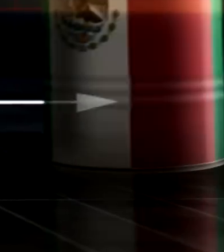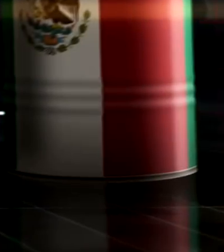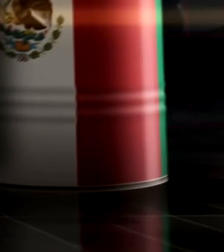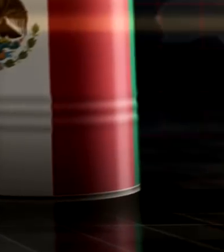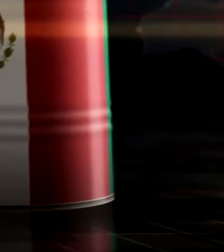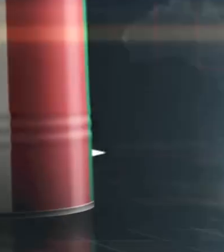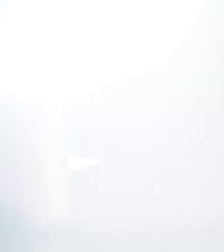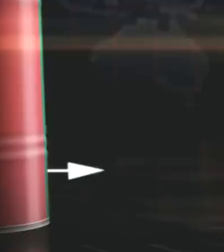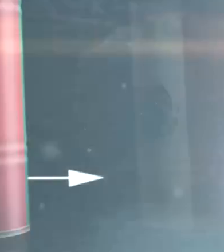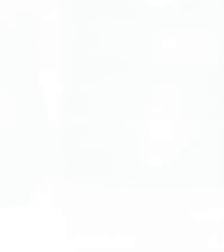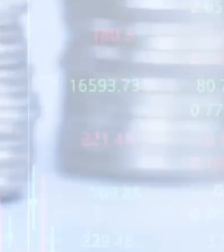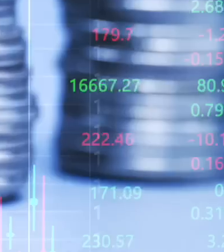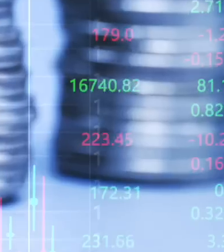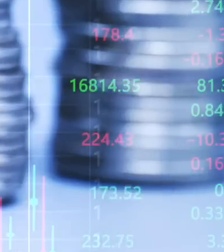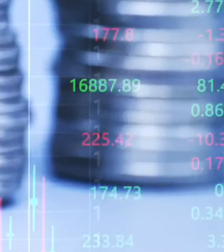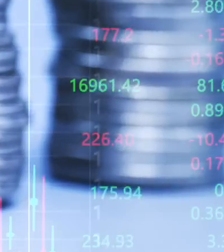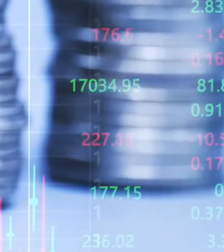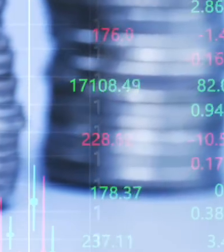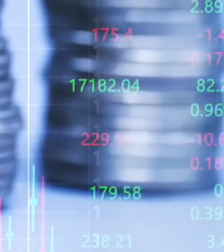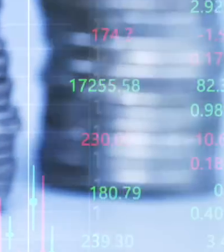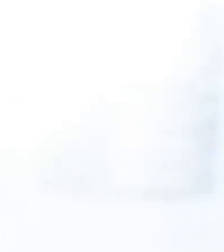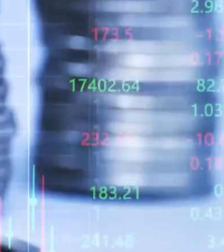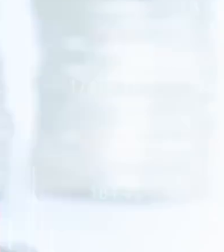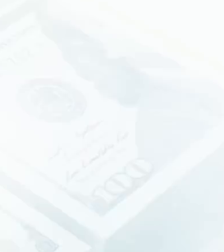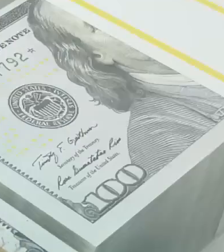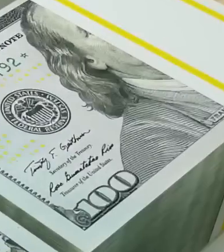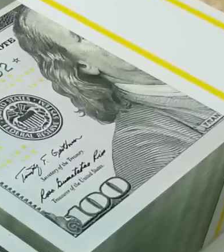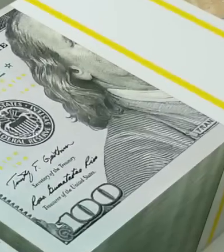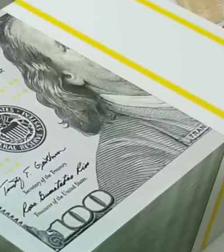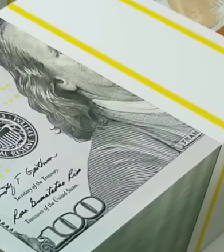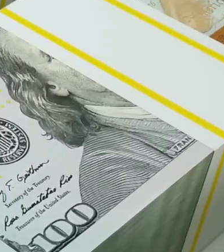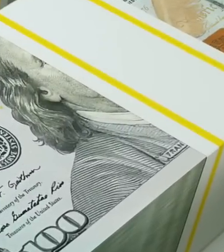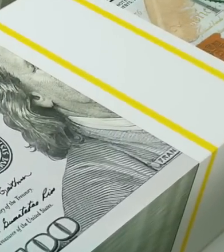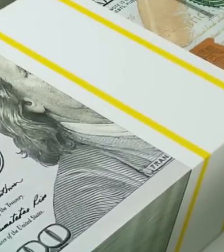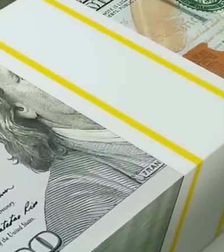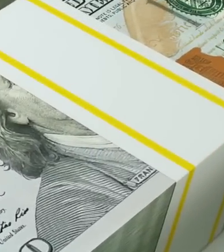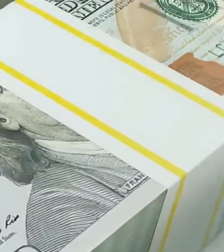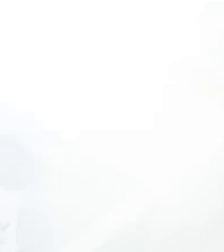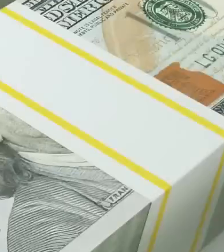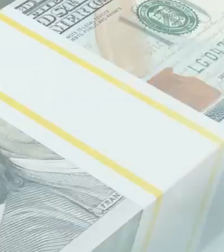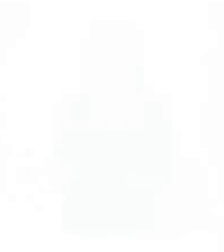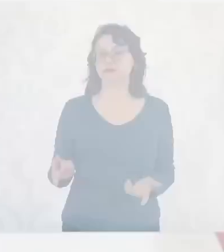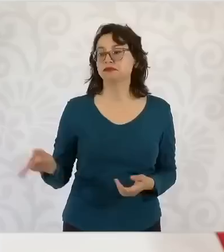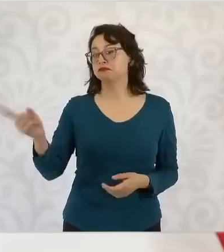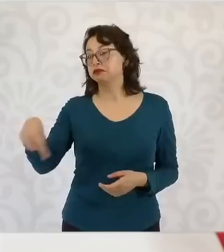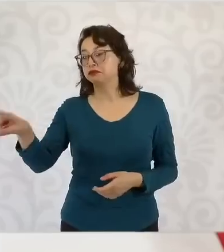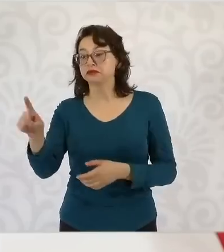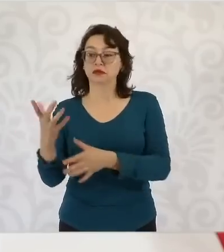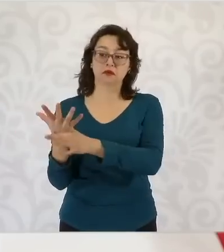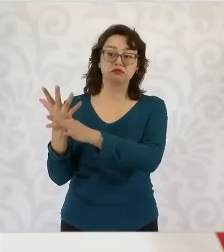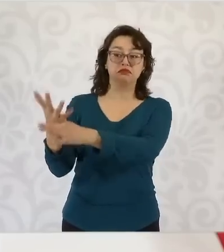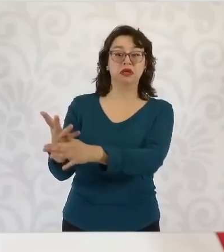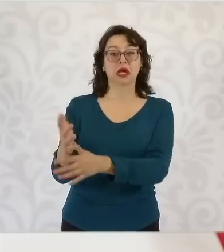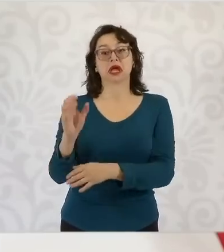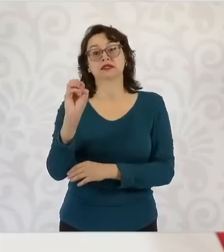lo que coloca a México en una balanza comercial por 2.9 miles de millones de dólares. También comentó que la